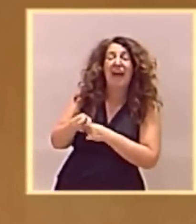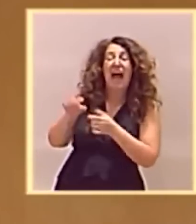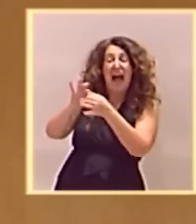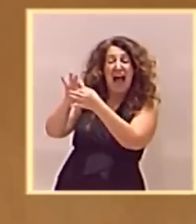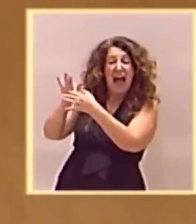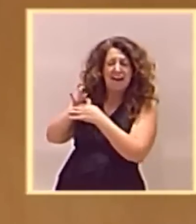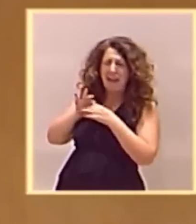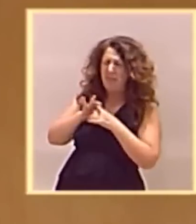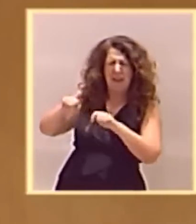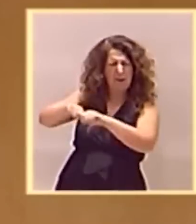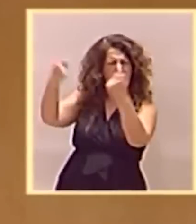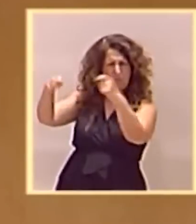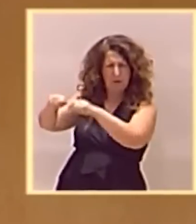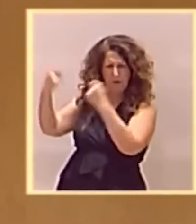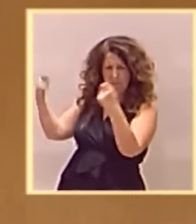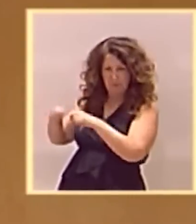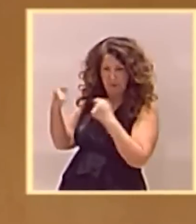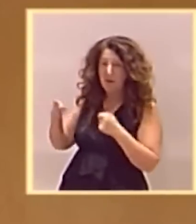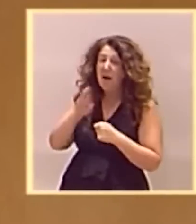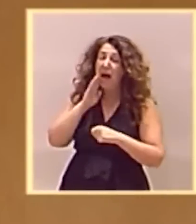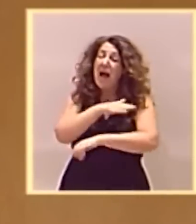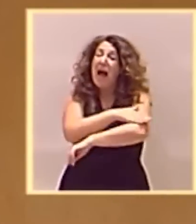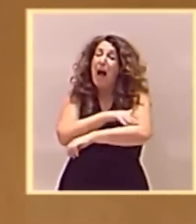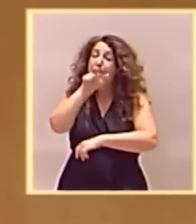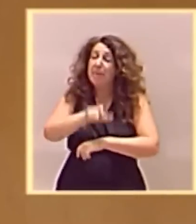Cese a los ministros que usted no ha nombrado.